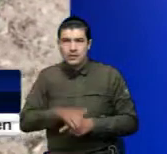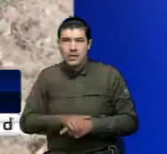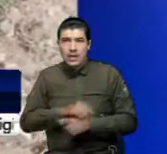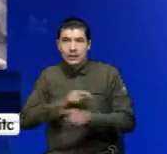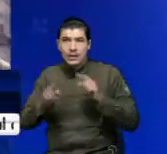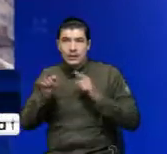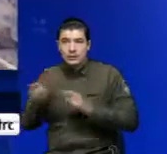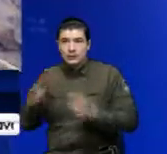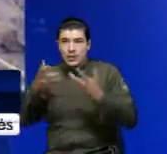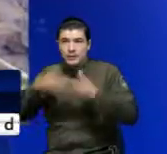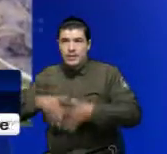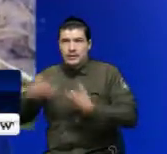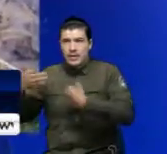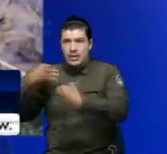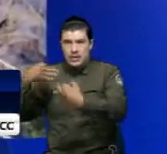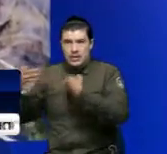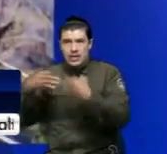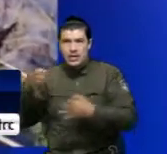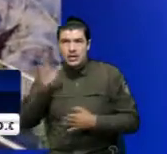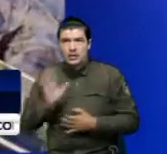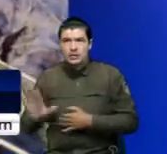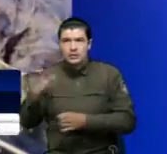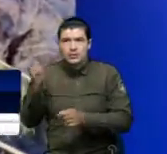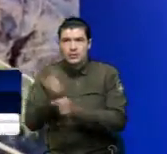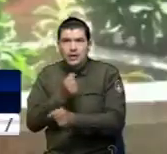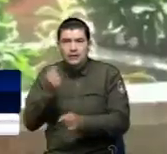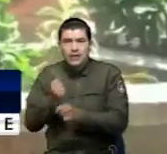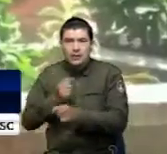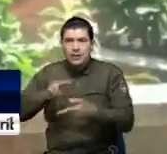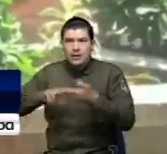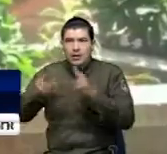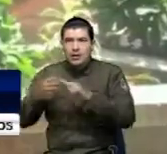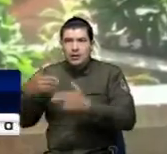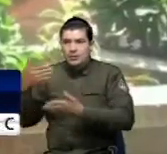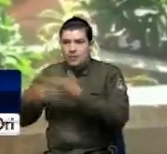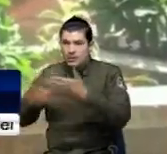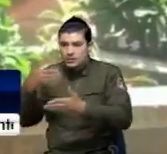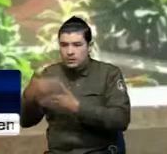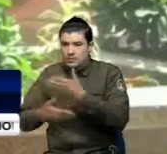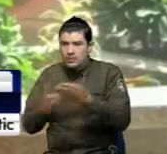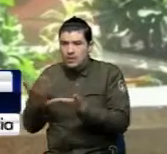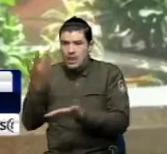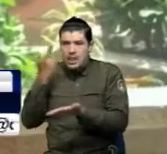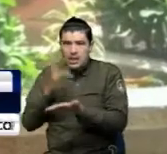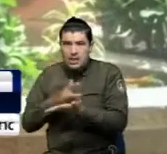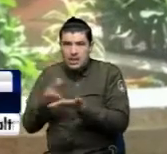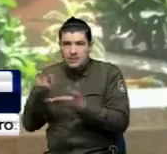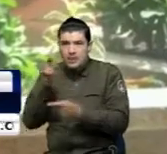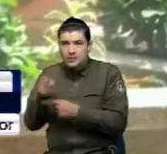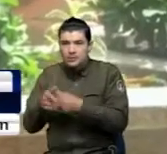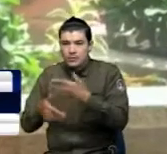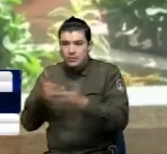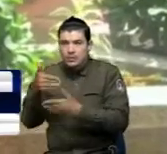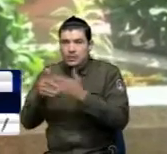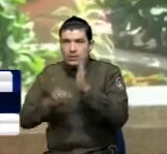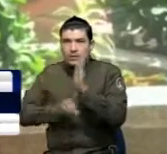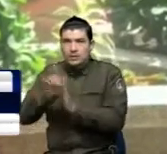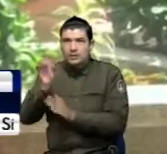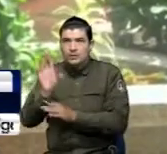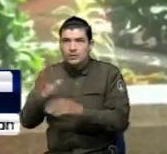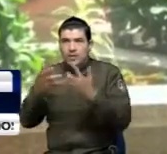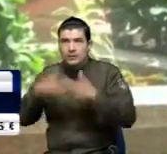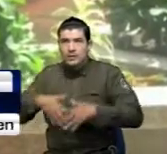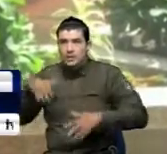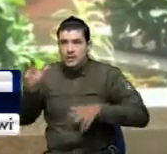se permite aclarar, estos trabajos hacen parte del proceso de desincorporación de activos que viene desarrollando